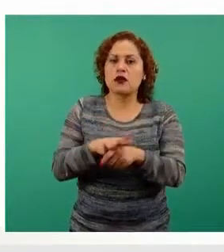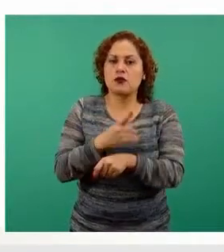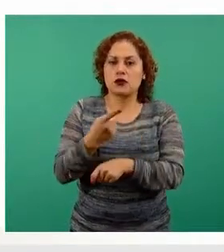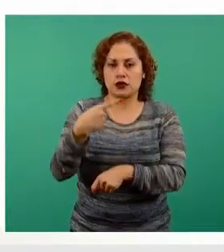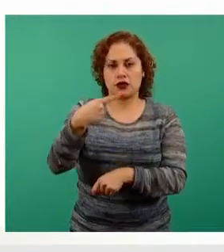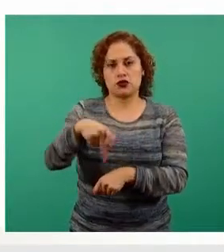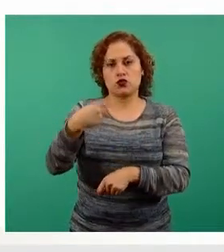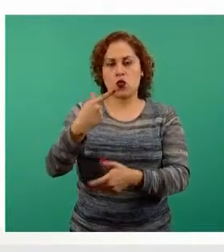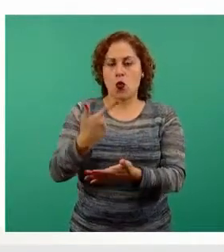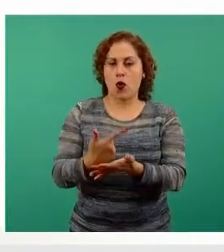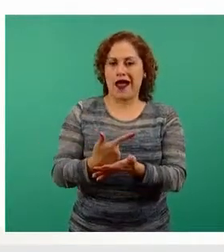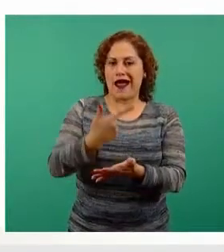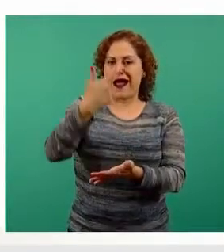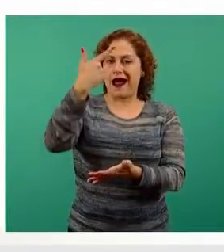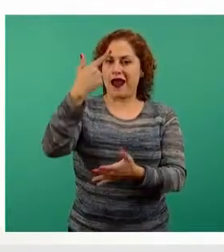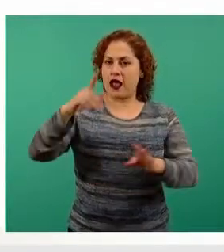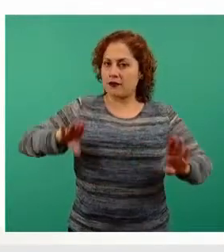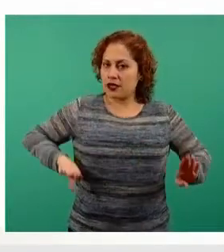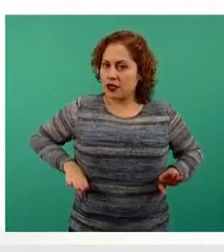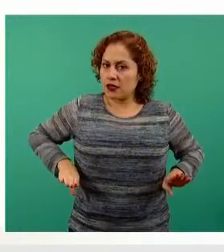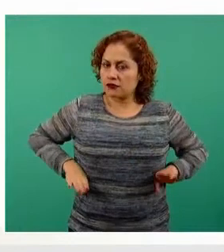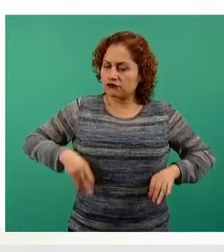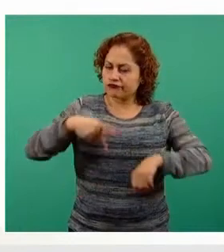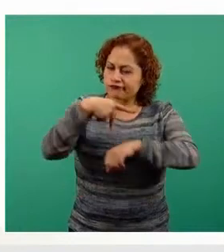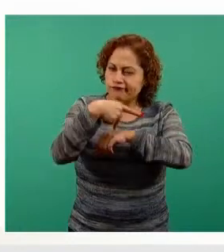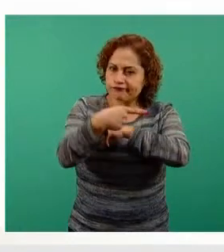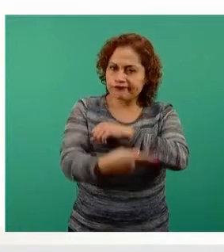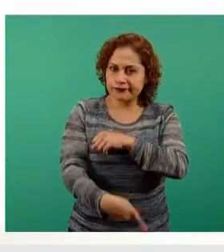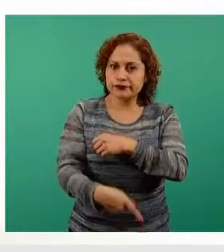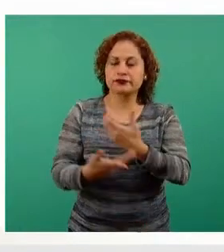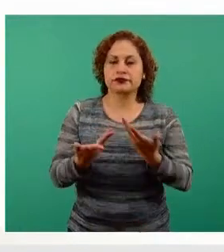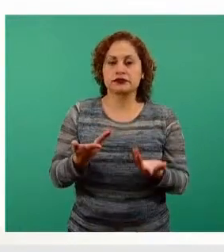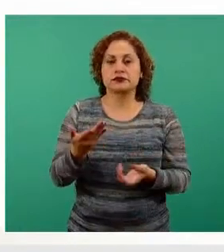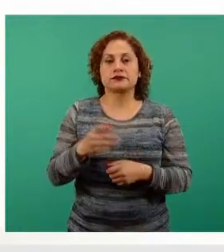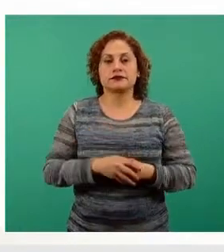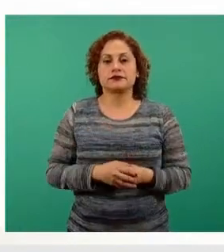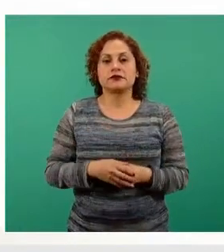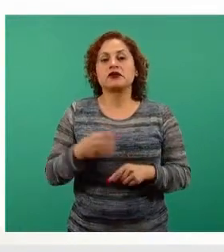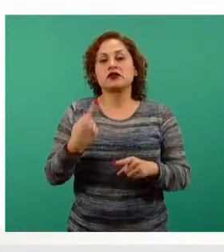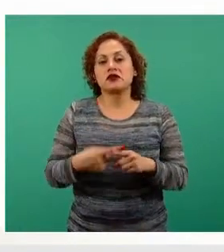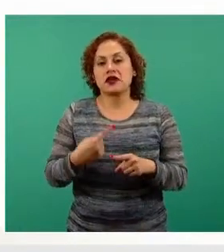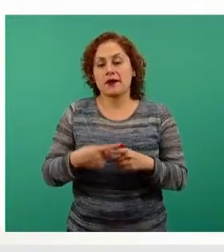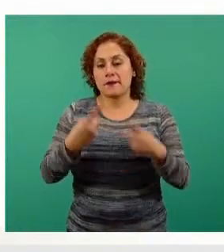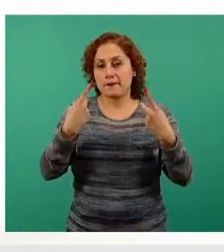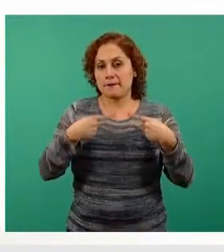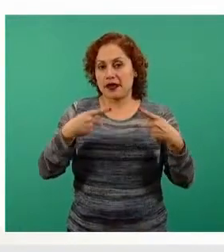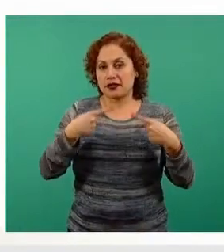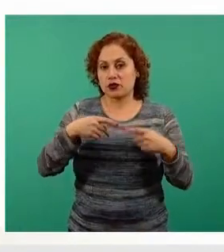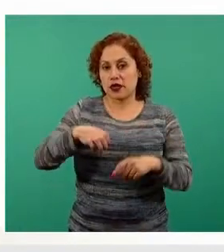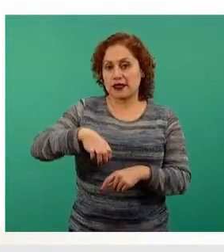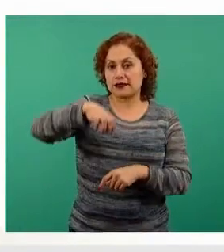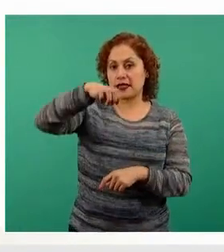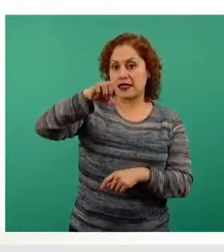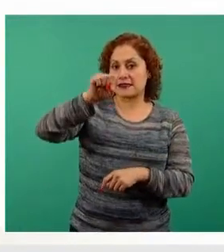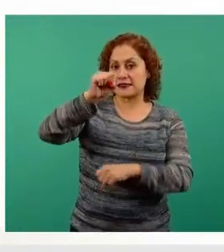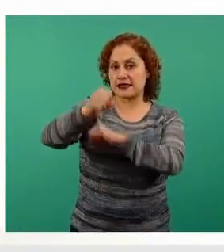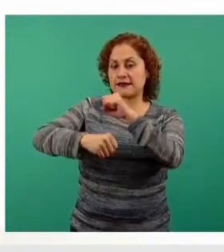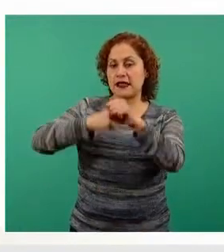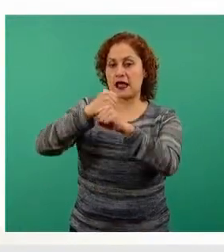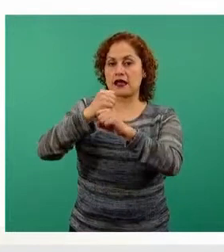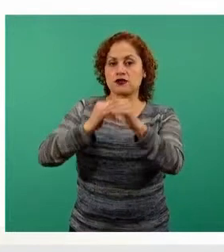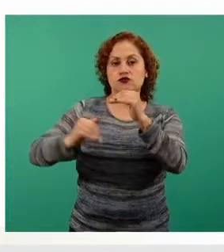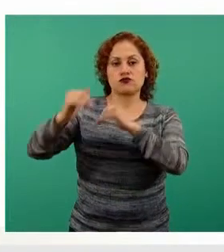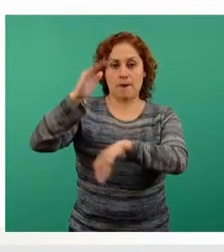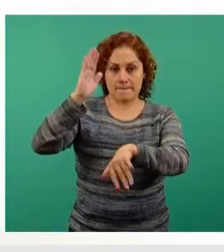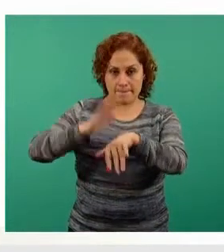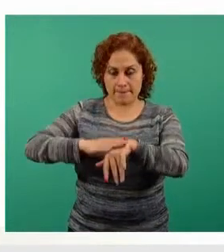morir a consecuencia de las complicaciones de la COVID-19, están los adultos mayores de 60 años y más. Y para el día de